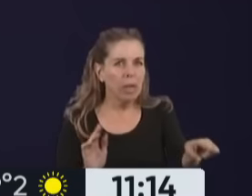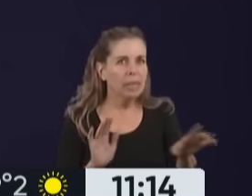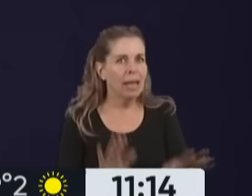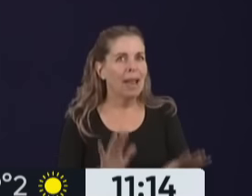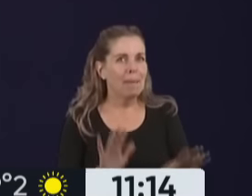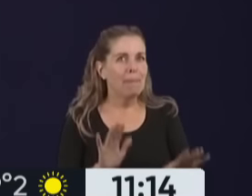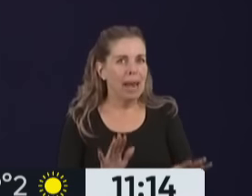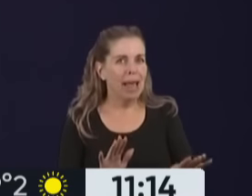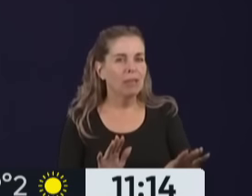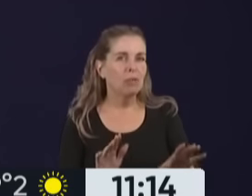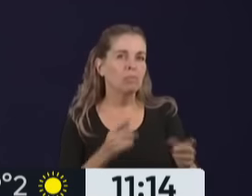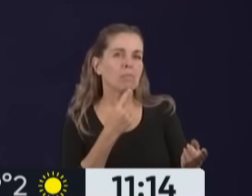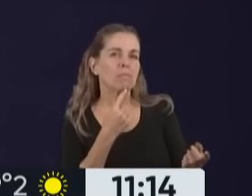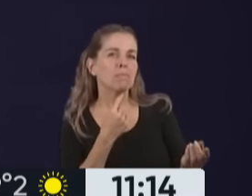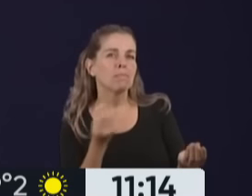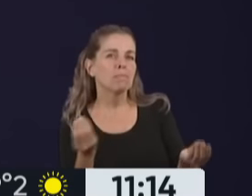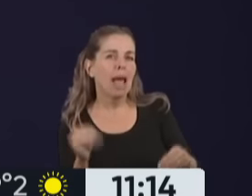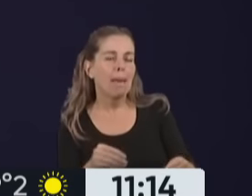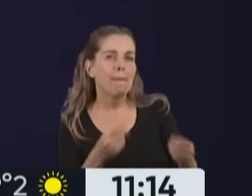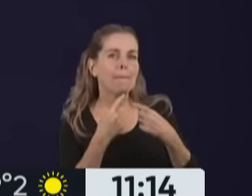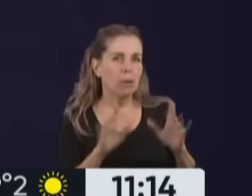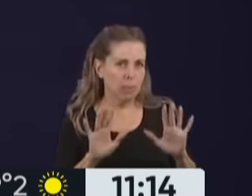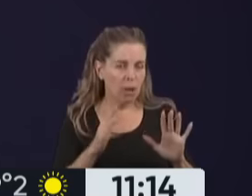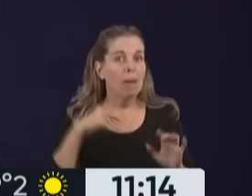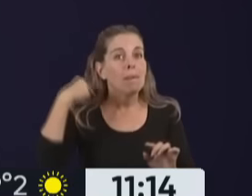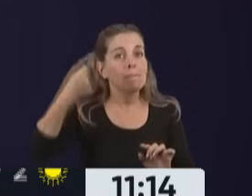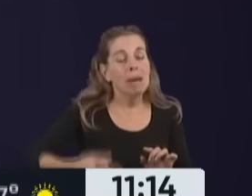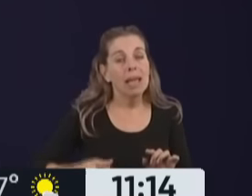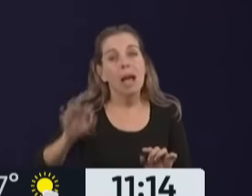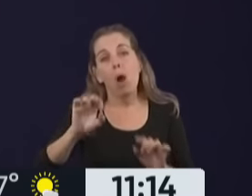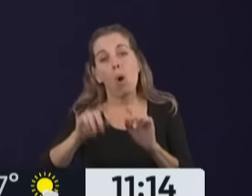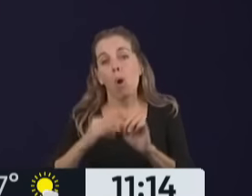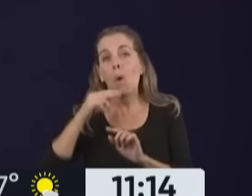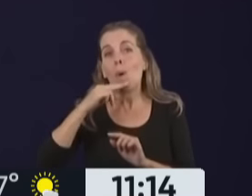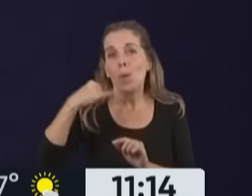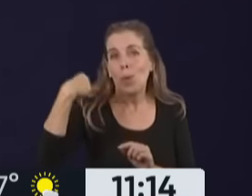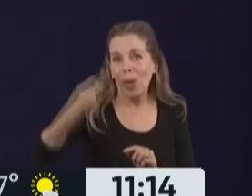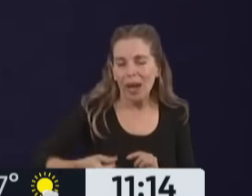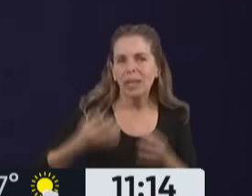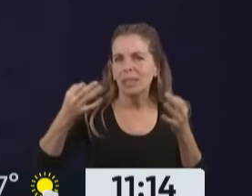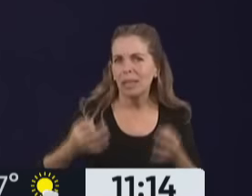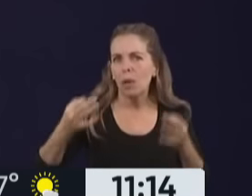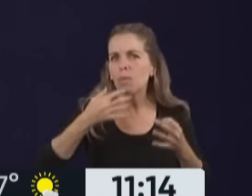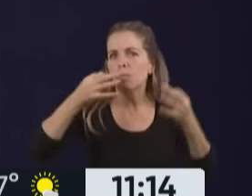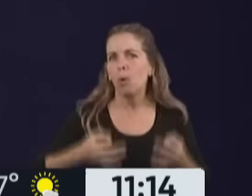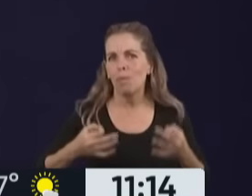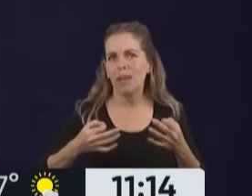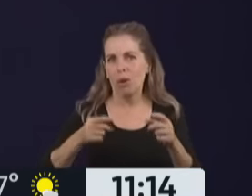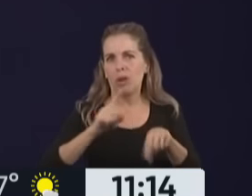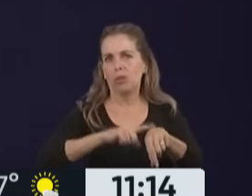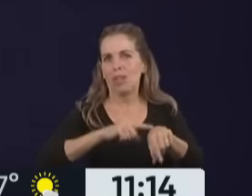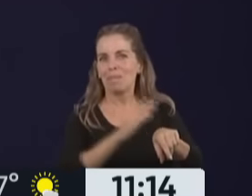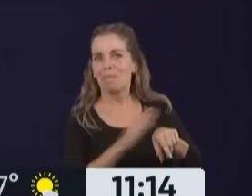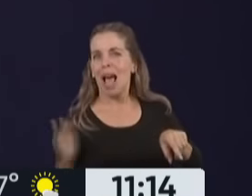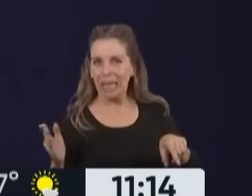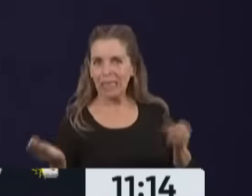séptimas y octavas, no. Me comprometo a, si no es mañana, el viernes, pero esta semana cumplir con la petición de ampliar la cantidad de